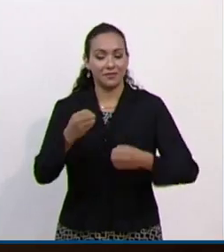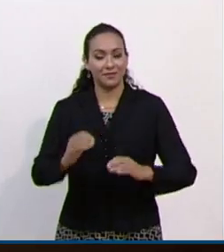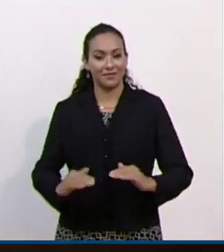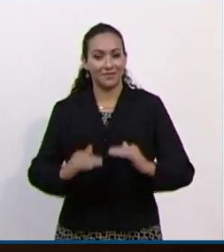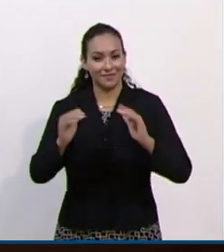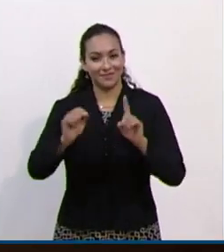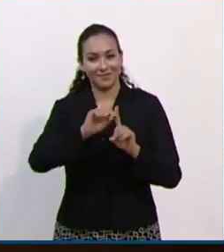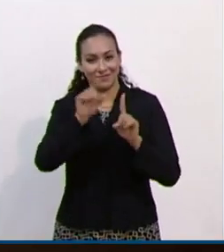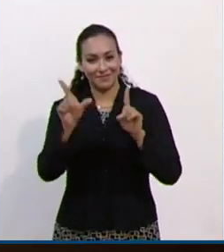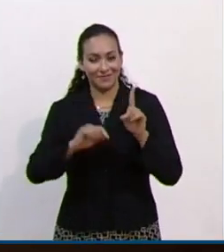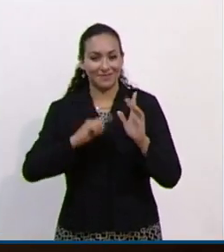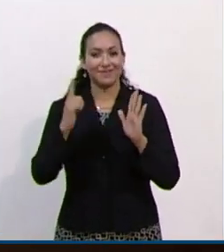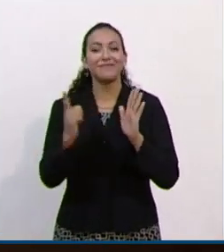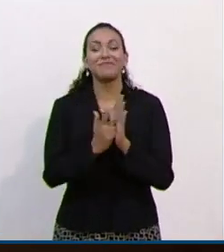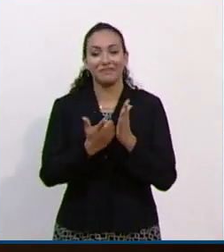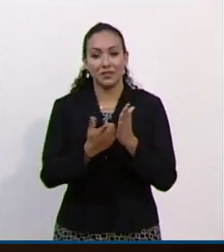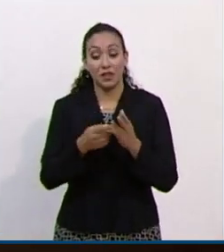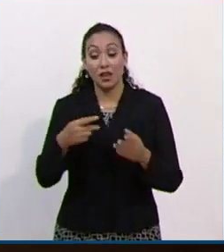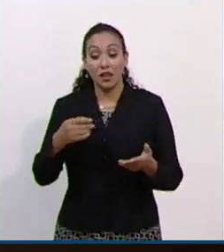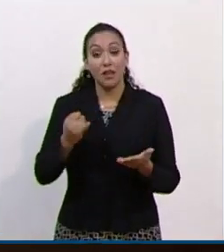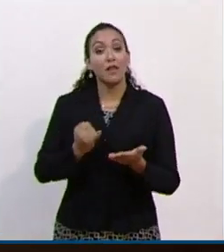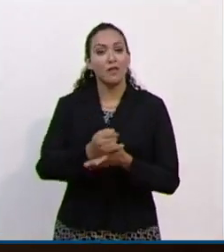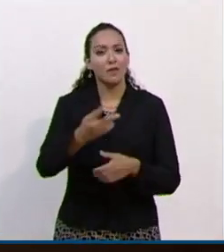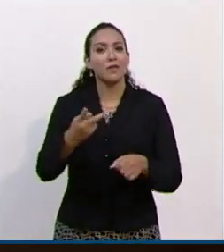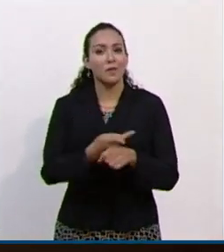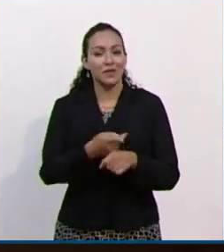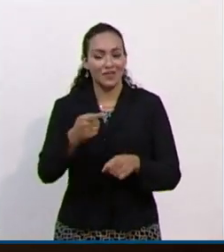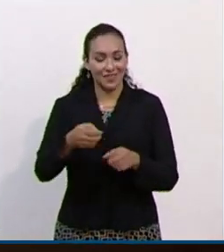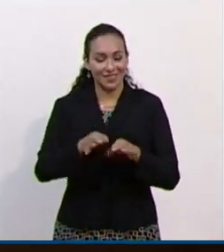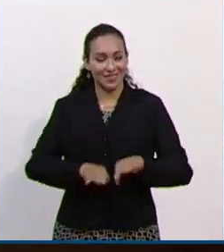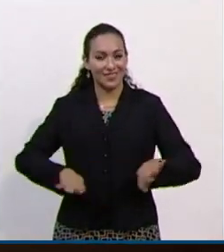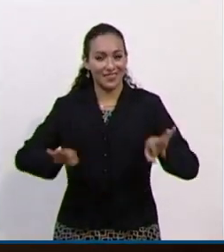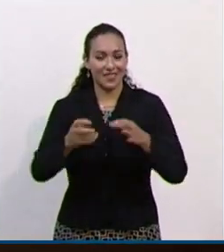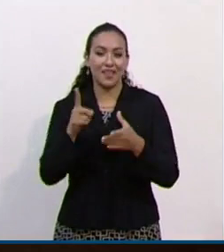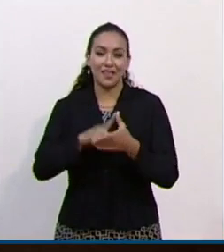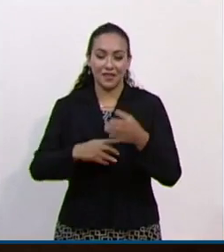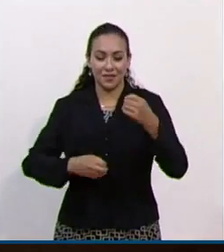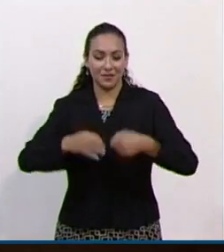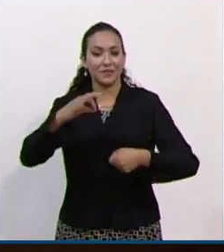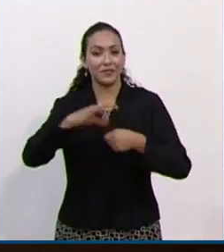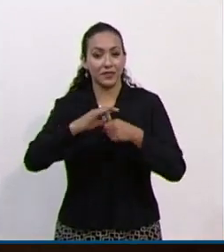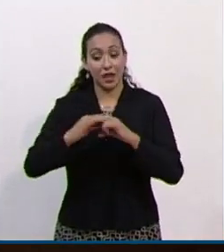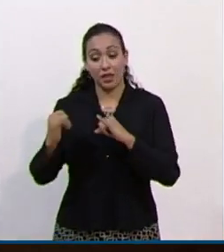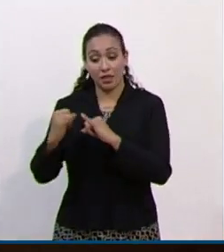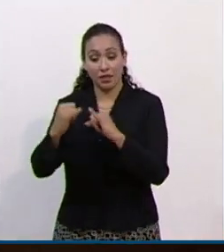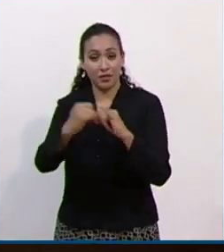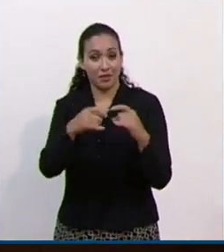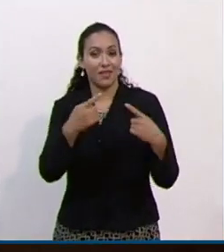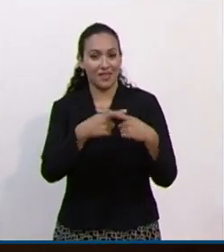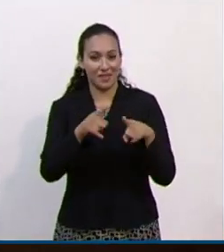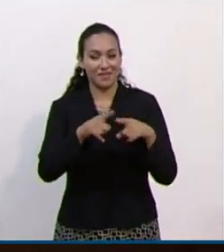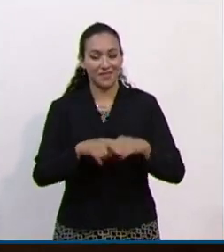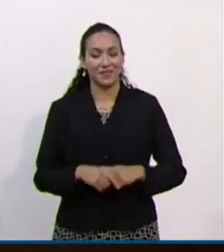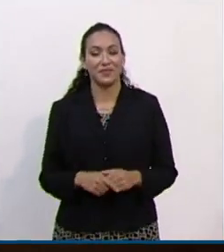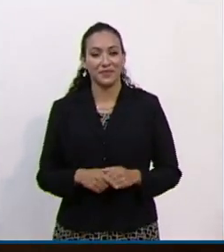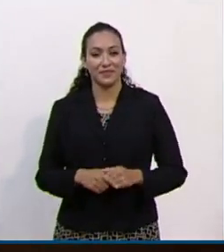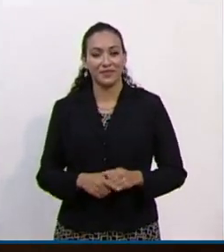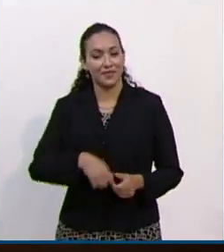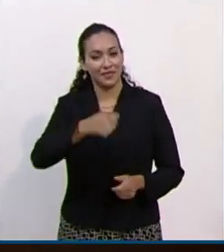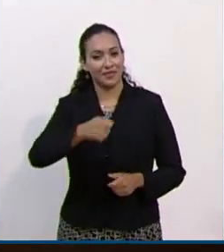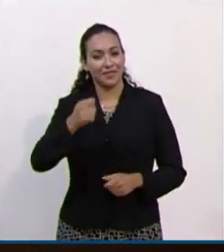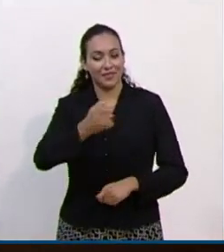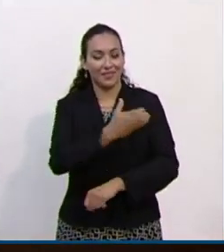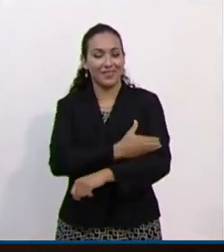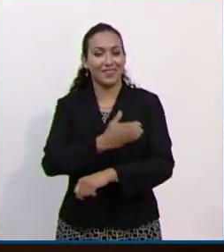Pleno y Salas, así como de las decisiones más importantes del Tribunal Electoral y órganos jurisdiccionales federales. Saludo a mi